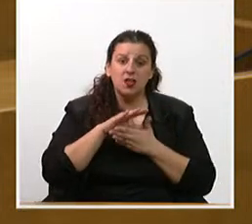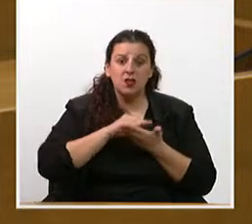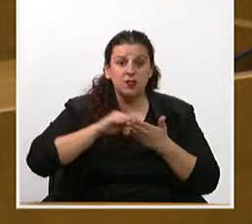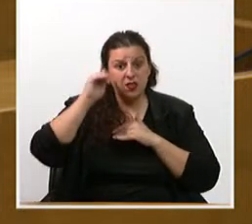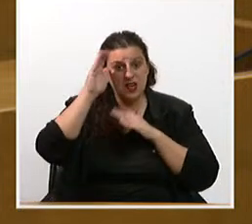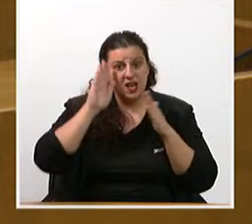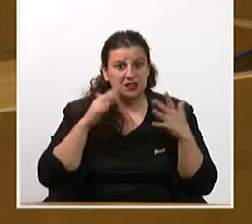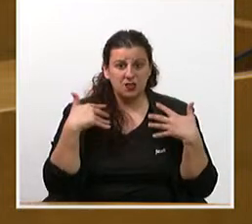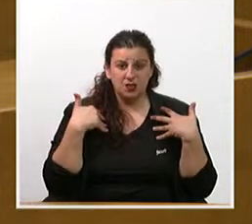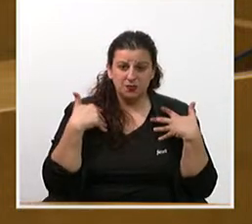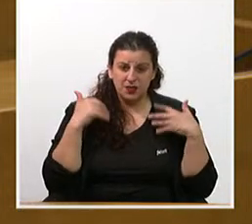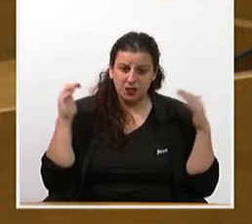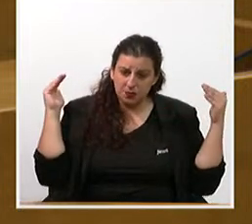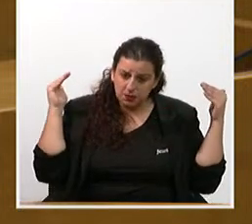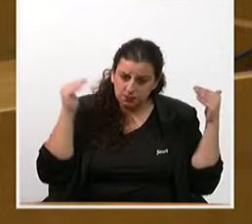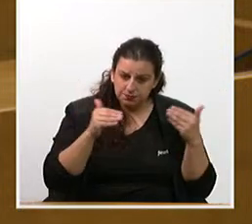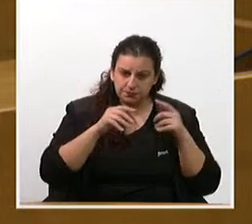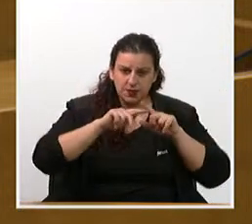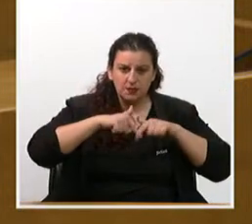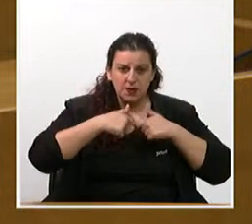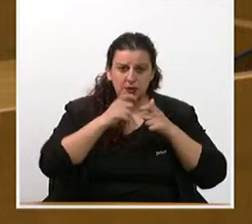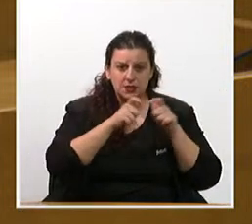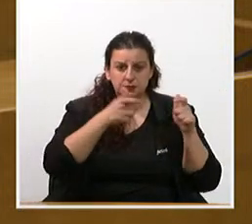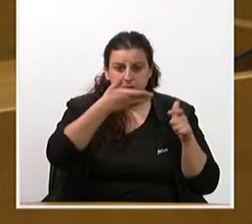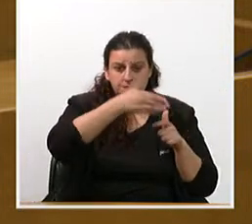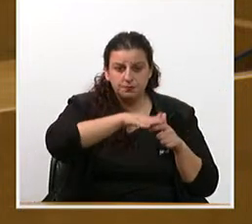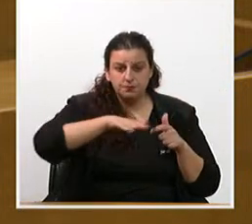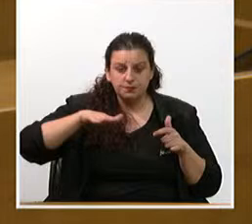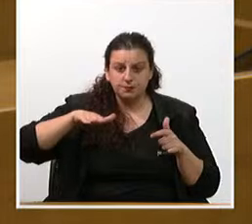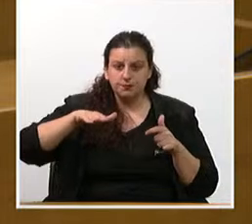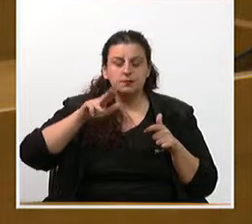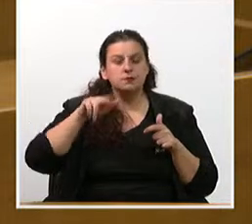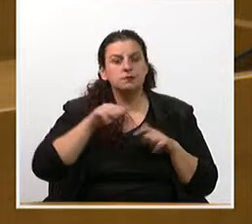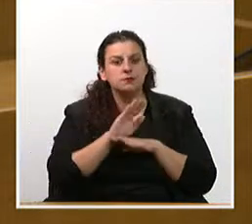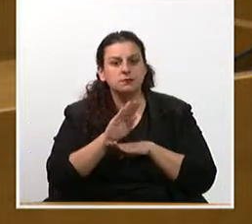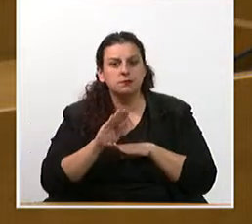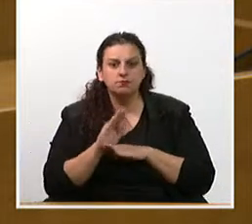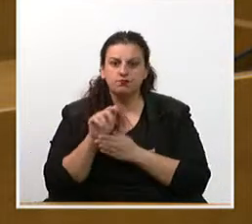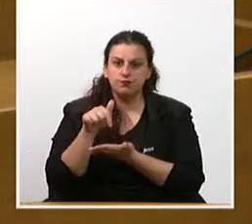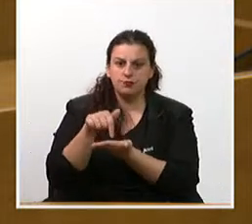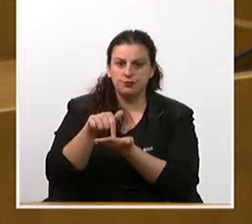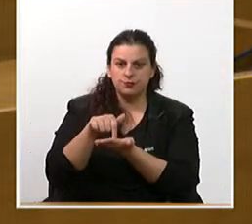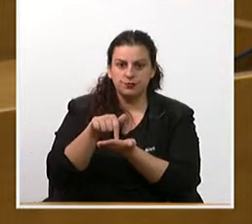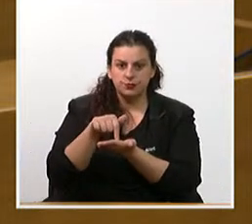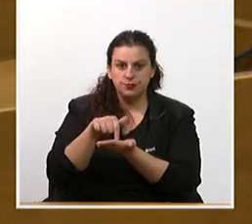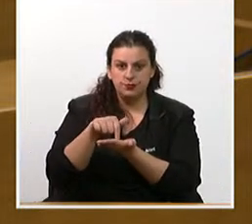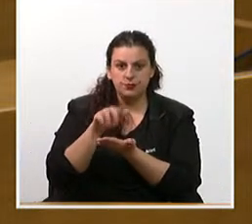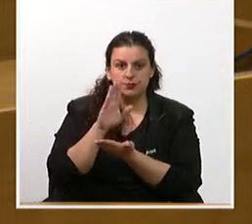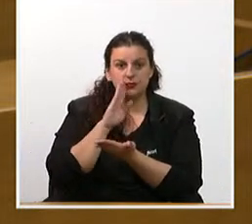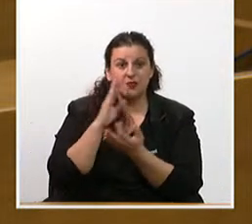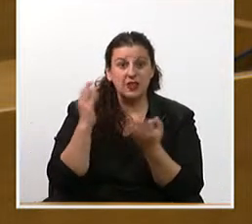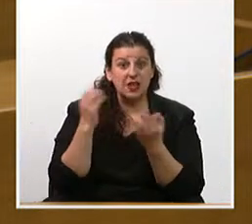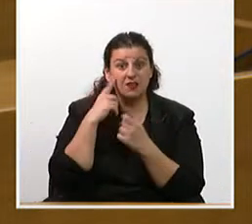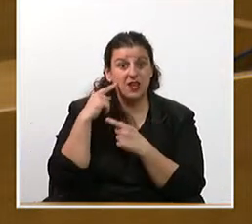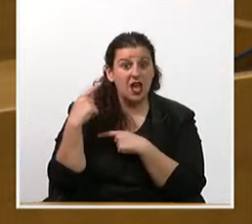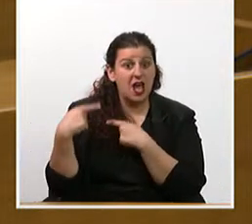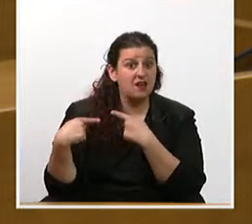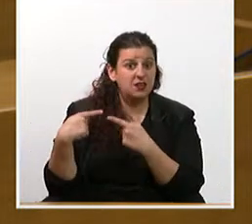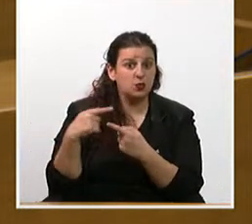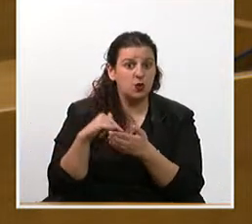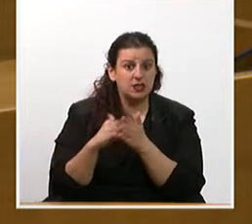víctimas que se ha volcado en los familiares de los fallecidos y que se ha y que ha velado y exigido lo que de Debería ser habitual en un